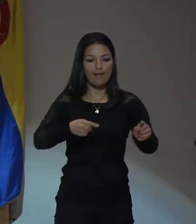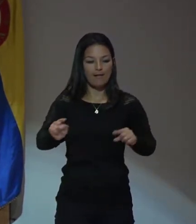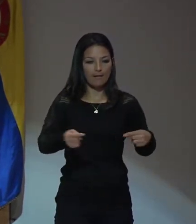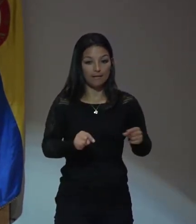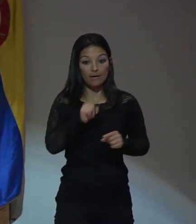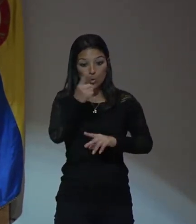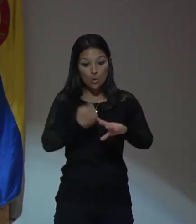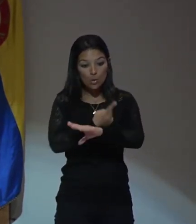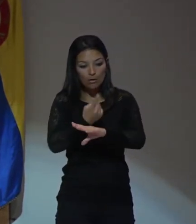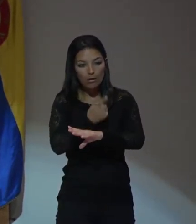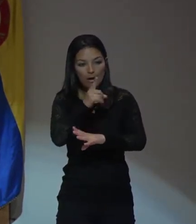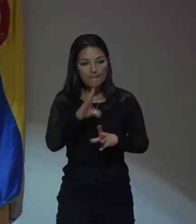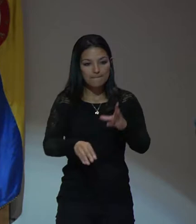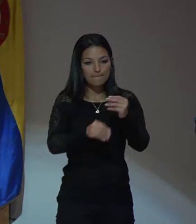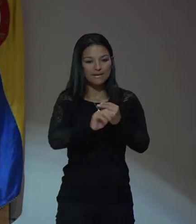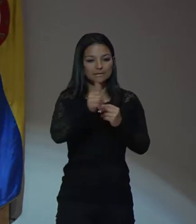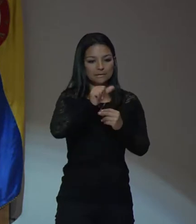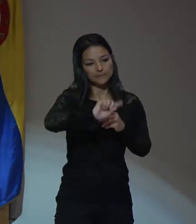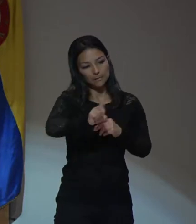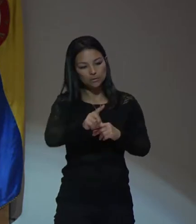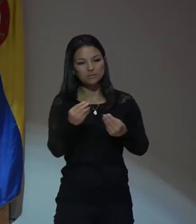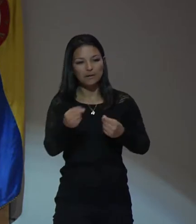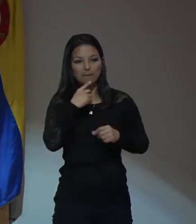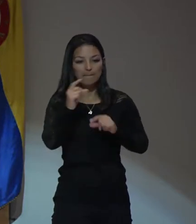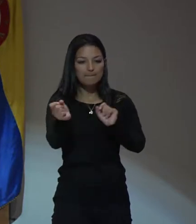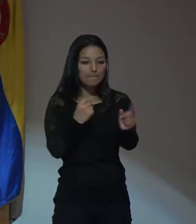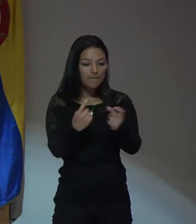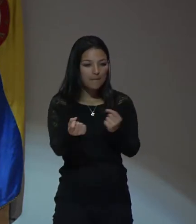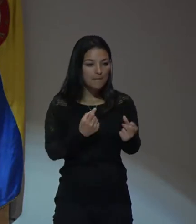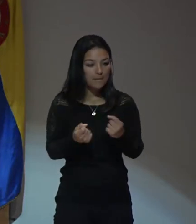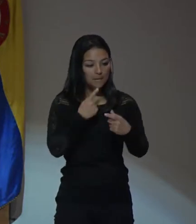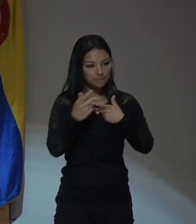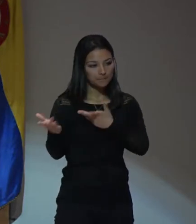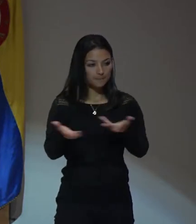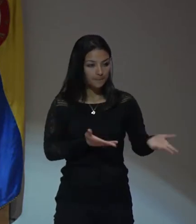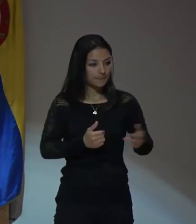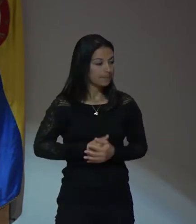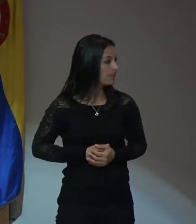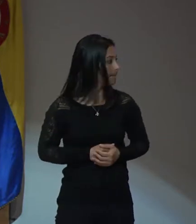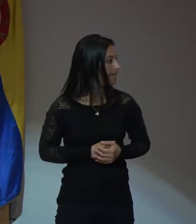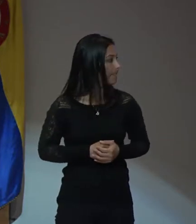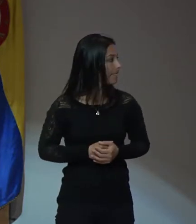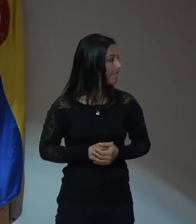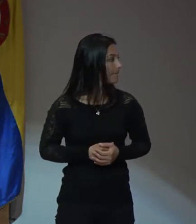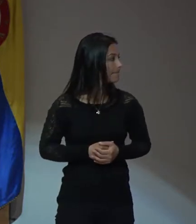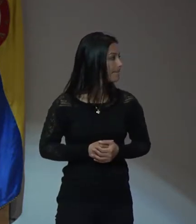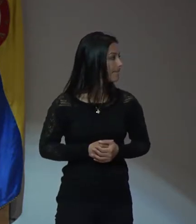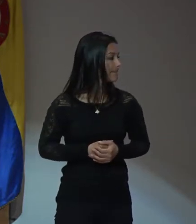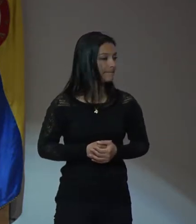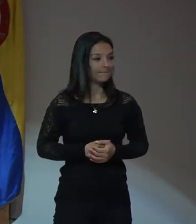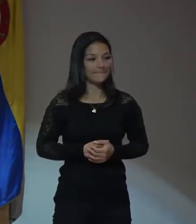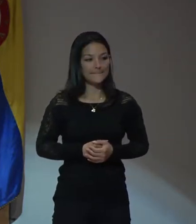esa hora 10 minutos para la sesión de preguntas. Bienvenidos.